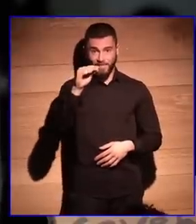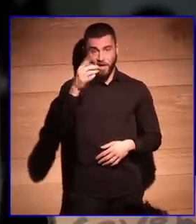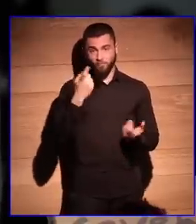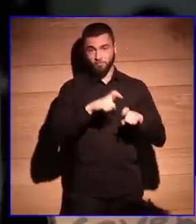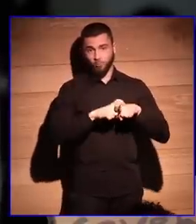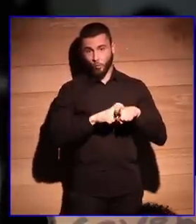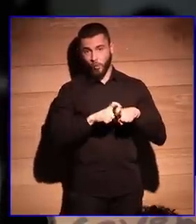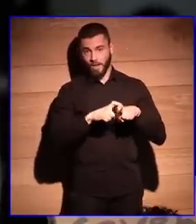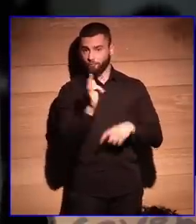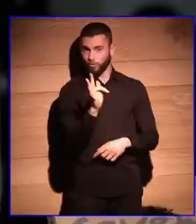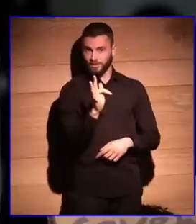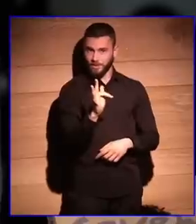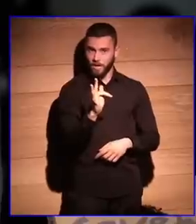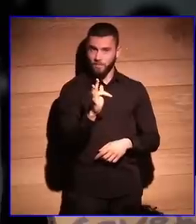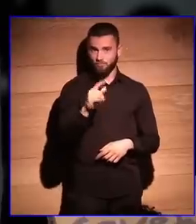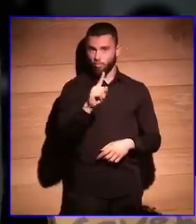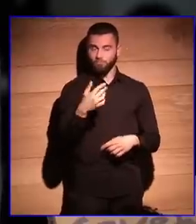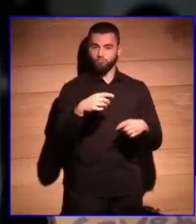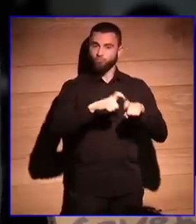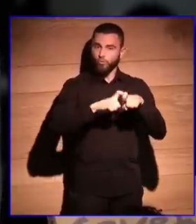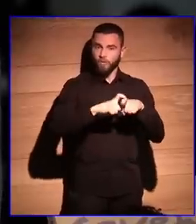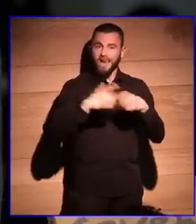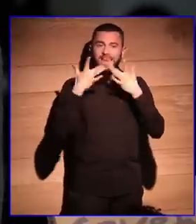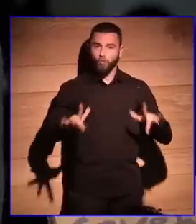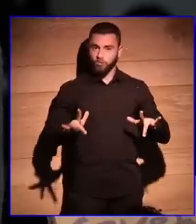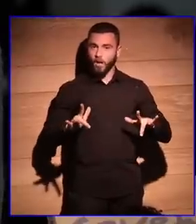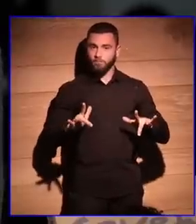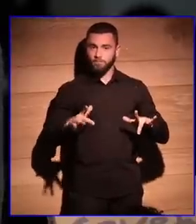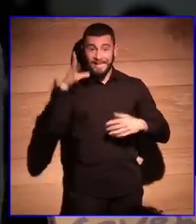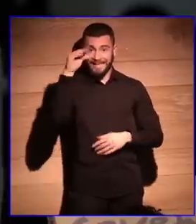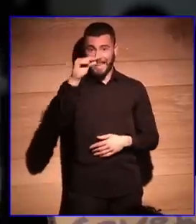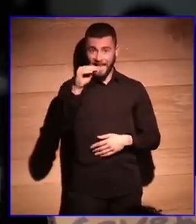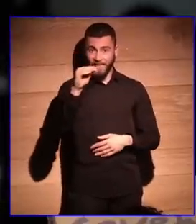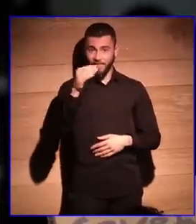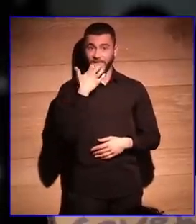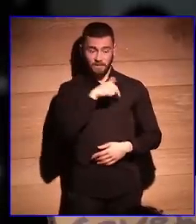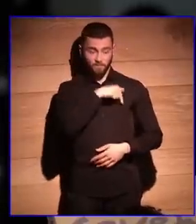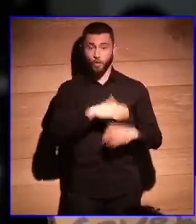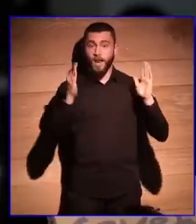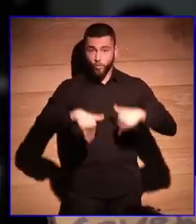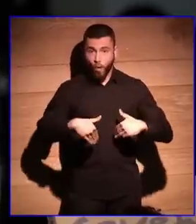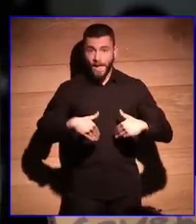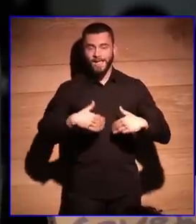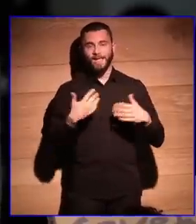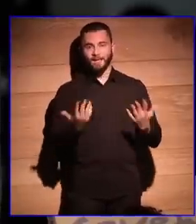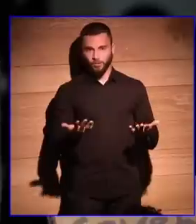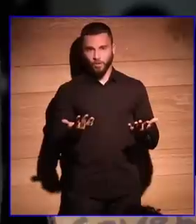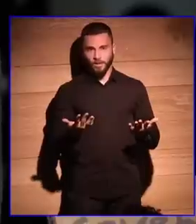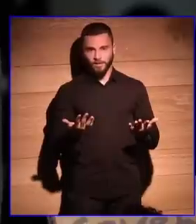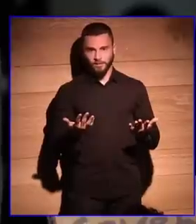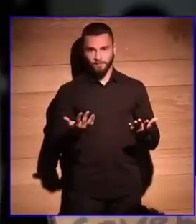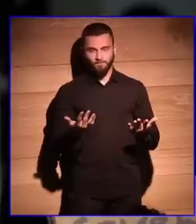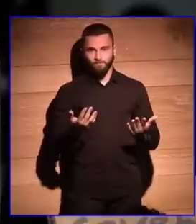cualidad positiva, es una cualidad neutra. Y la inteligencia sin moral es una